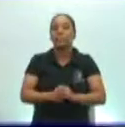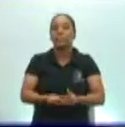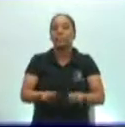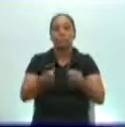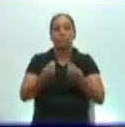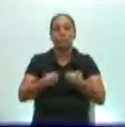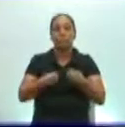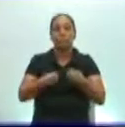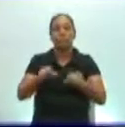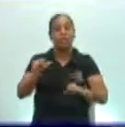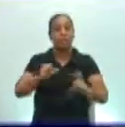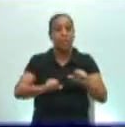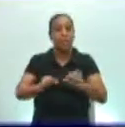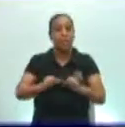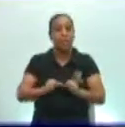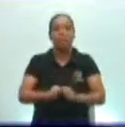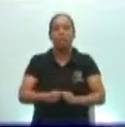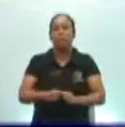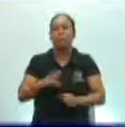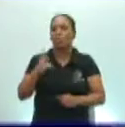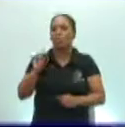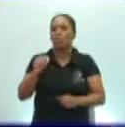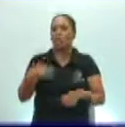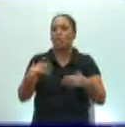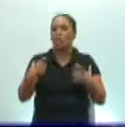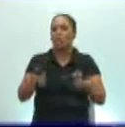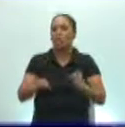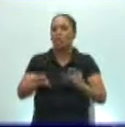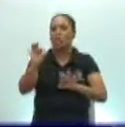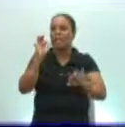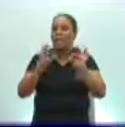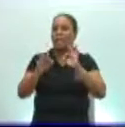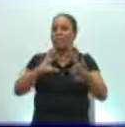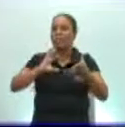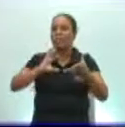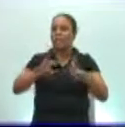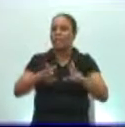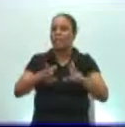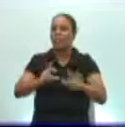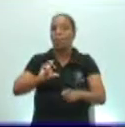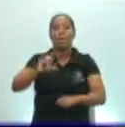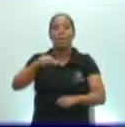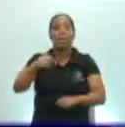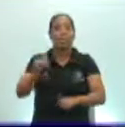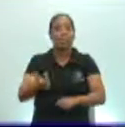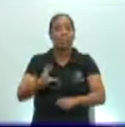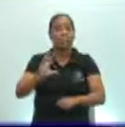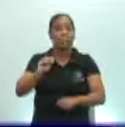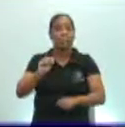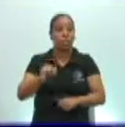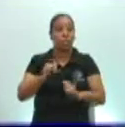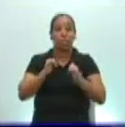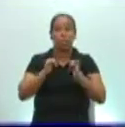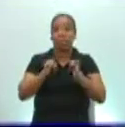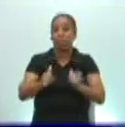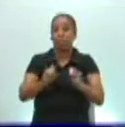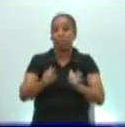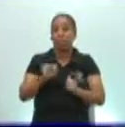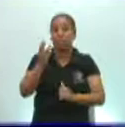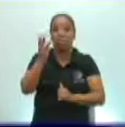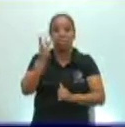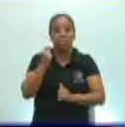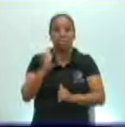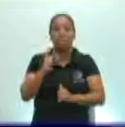estamos refiriendo a qué elementos químicos las forman. Y cuando hablamos de la información cuantitativa,